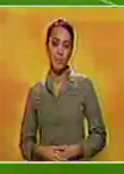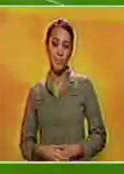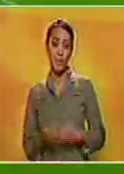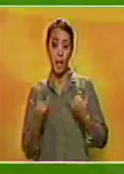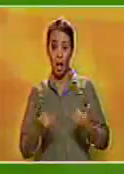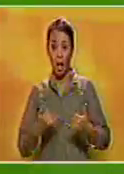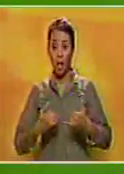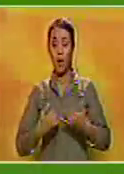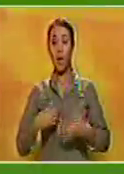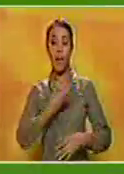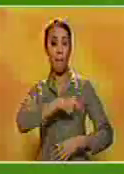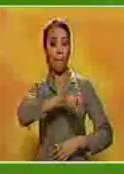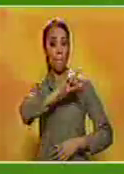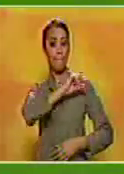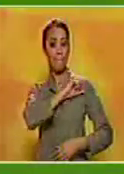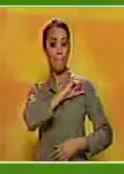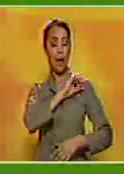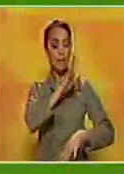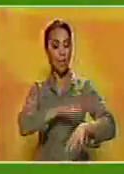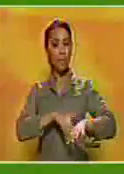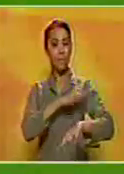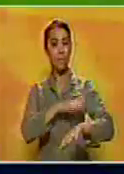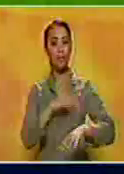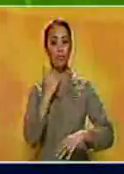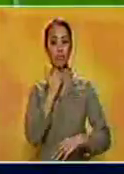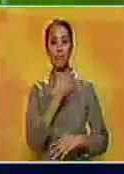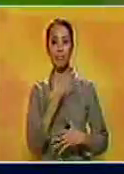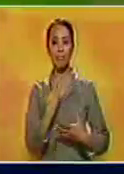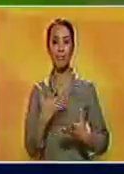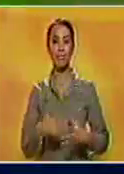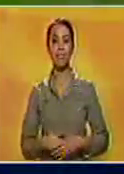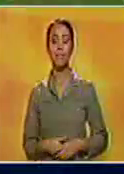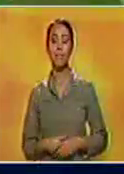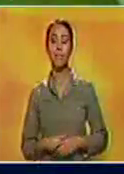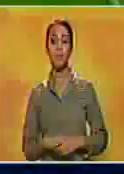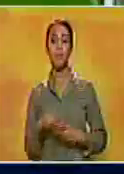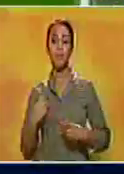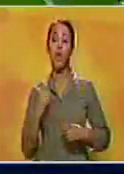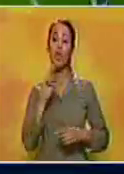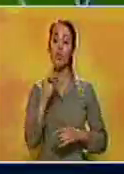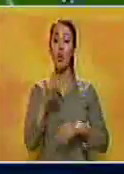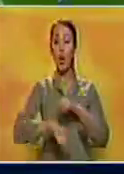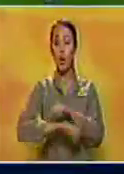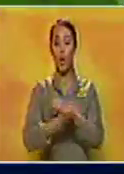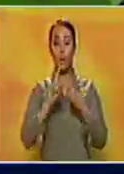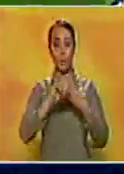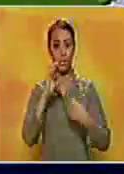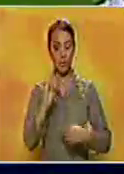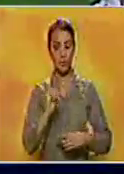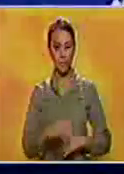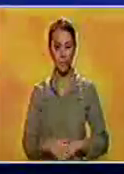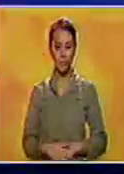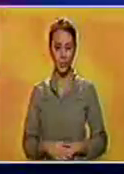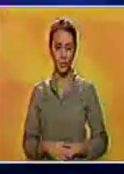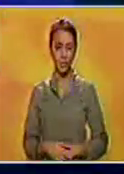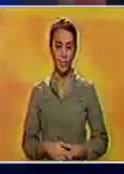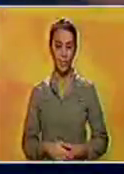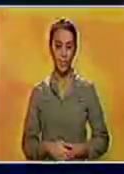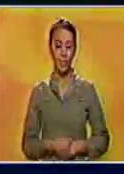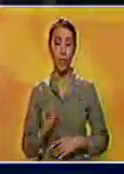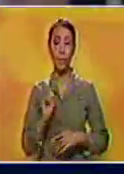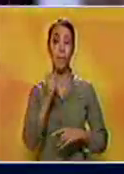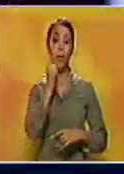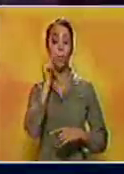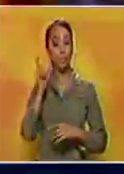Ahora nos vamos a España porque el Barcelona arrasó con el Valencia en marcador de 2-0. Coutinho marcó el primer